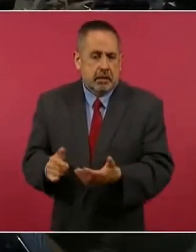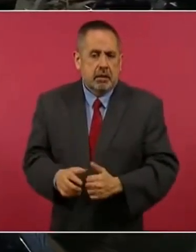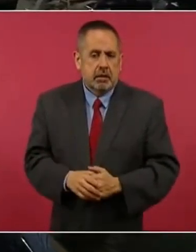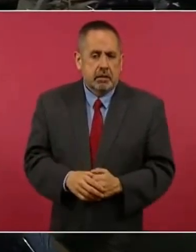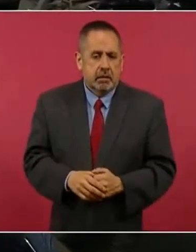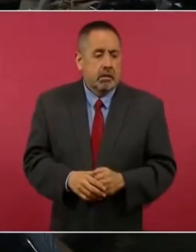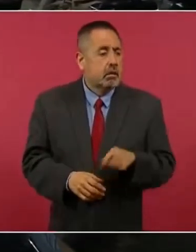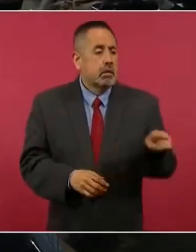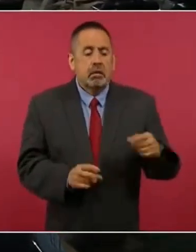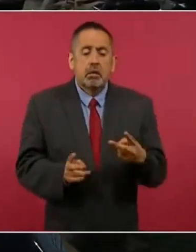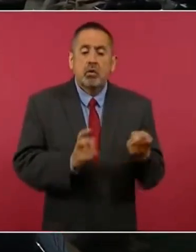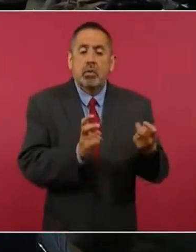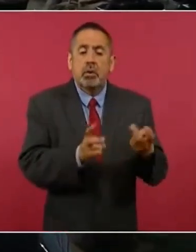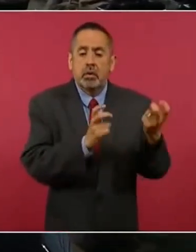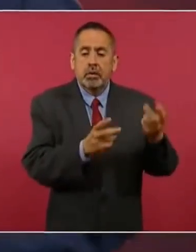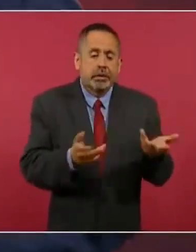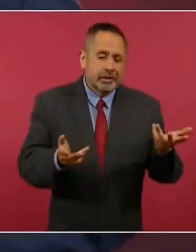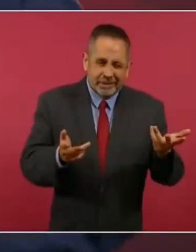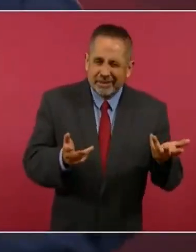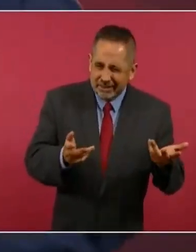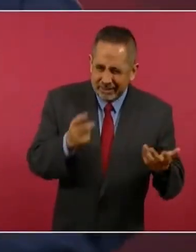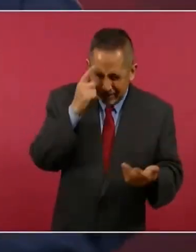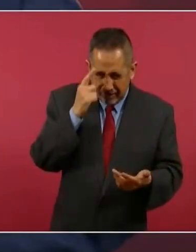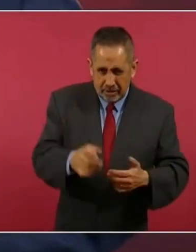Y roban.